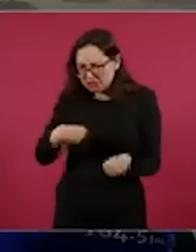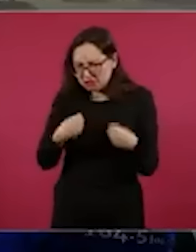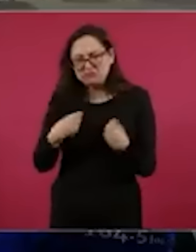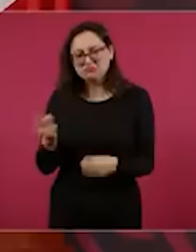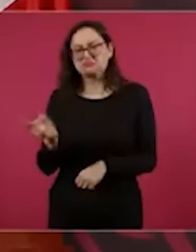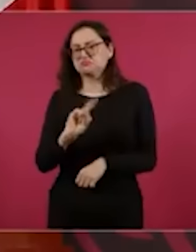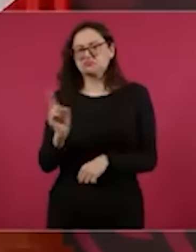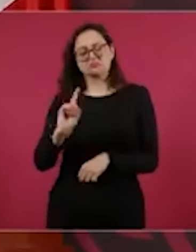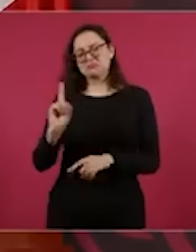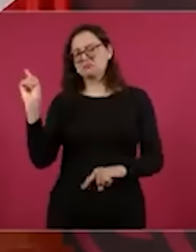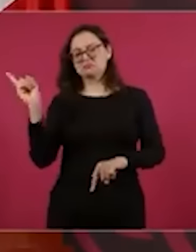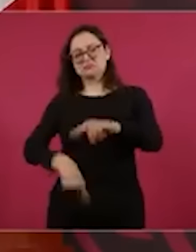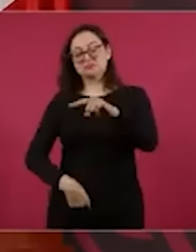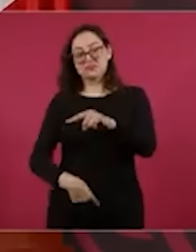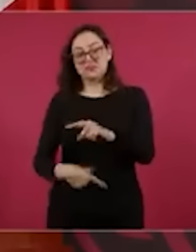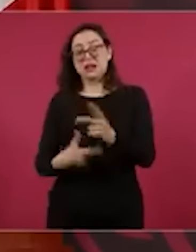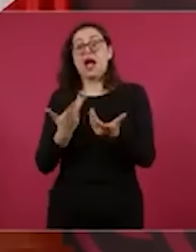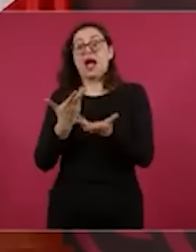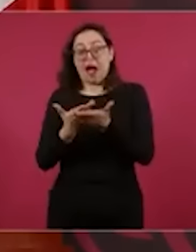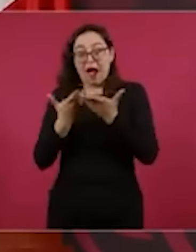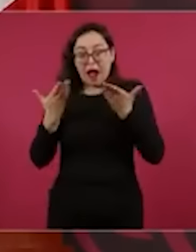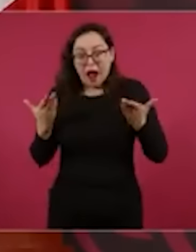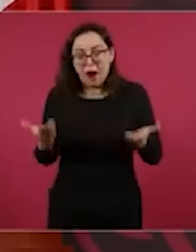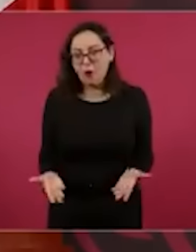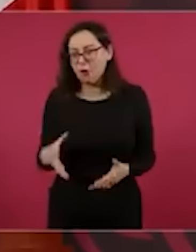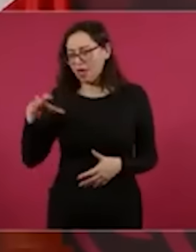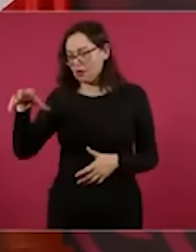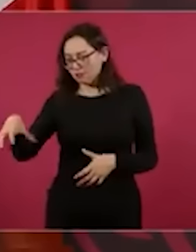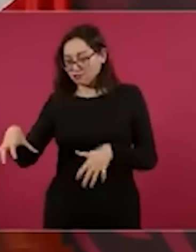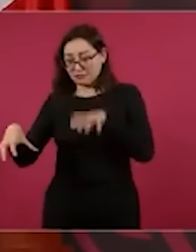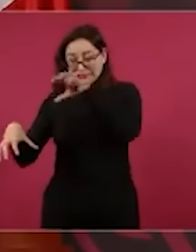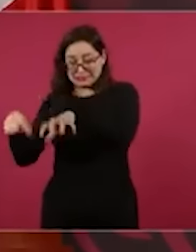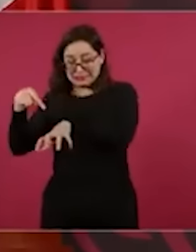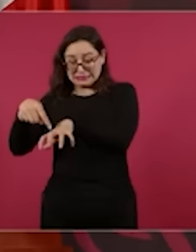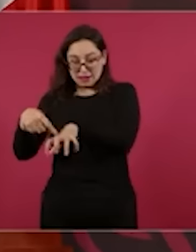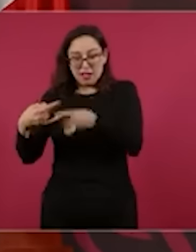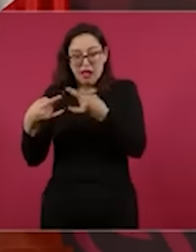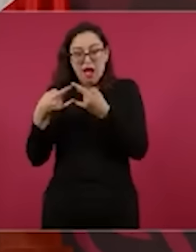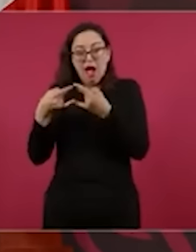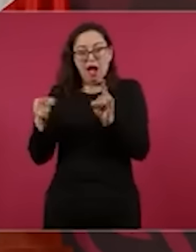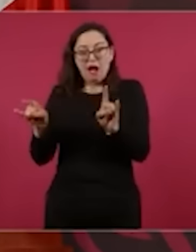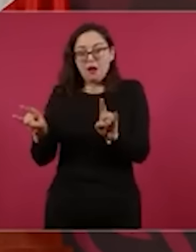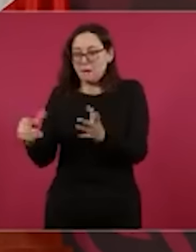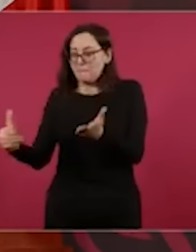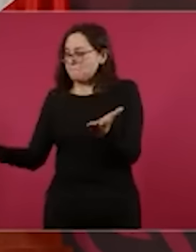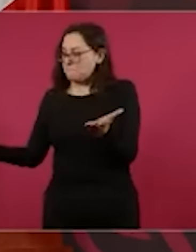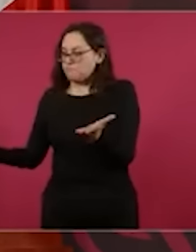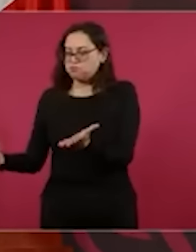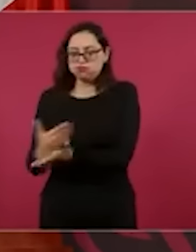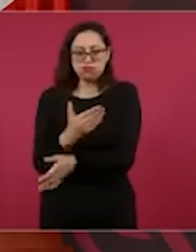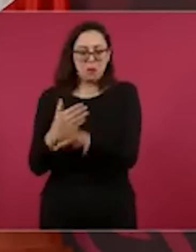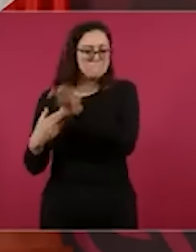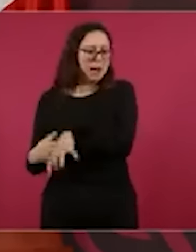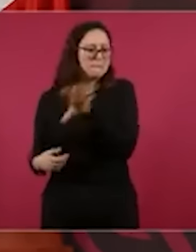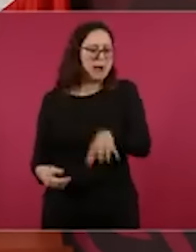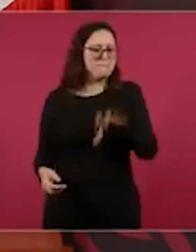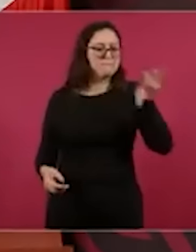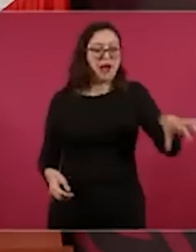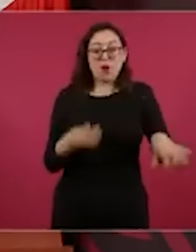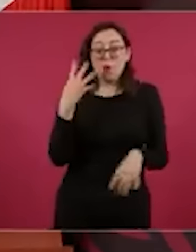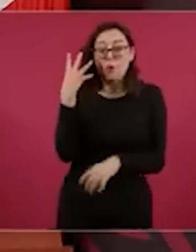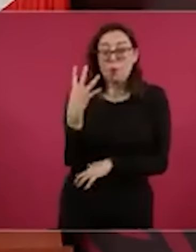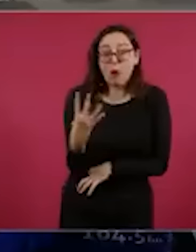permite unir estas cuatro secciones. Los Pinos es el primer nodo cultural que se abre.